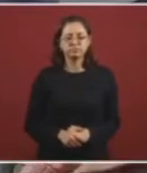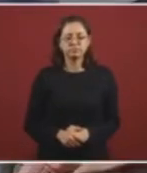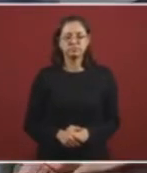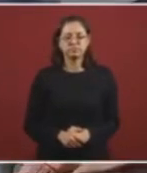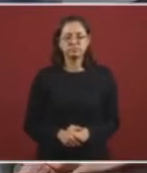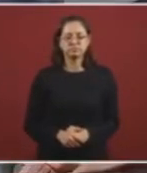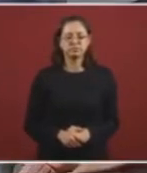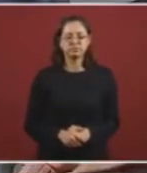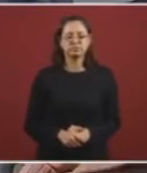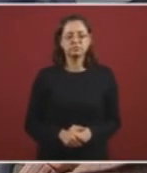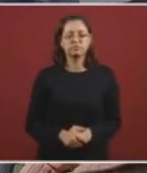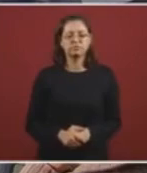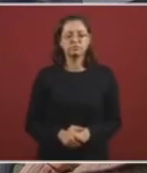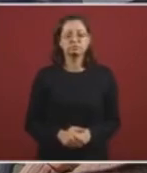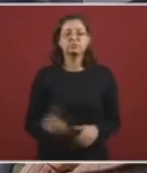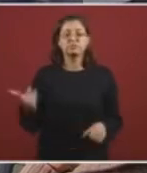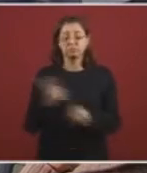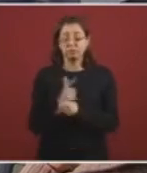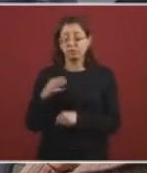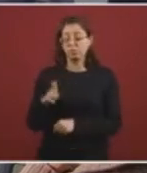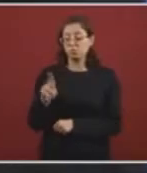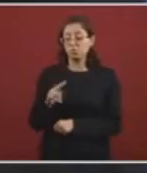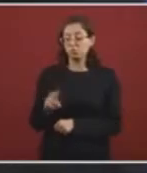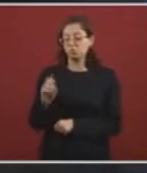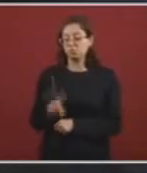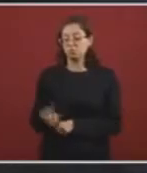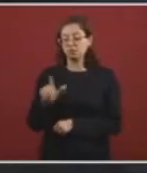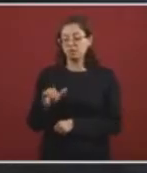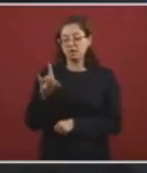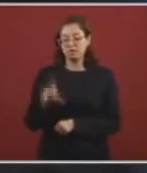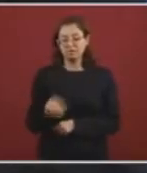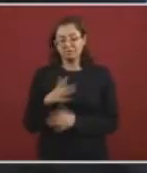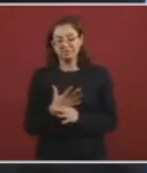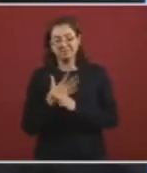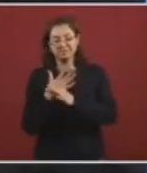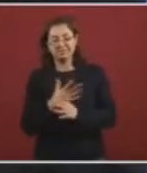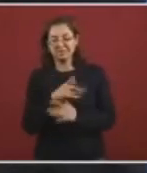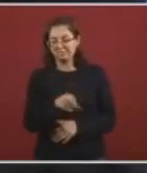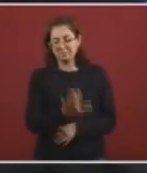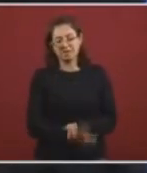Y Eliseo Muñoz Ledo hace referencia a Franco.